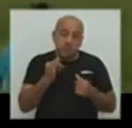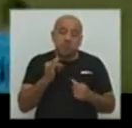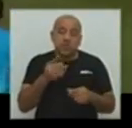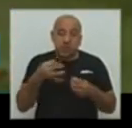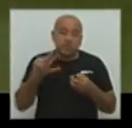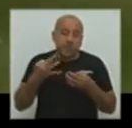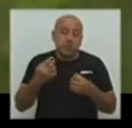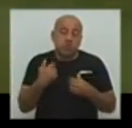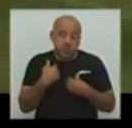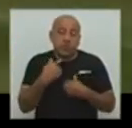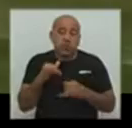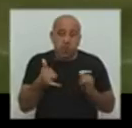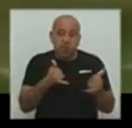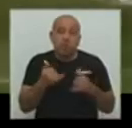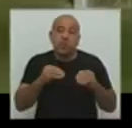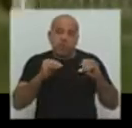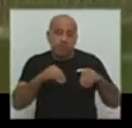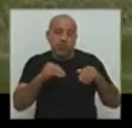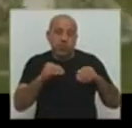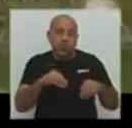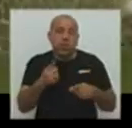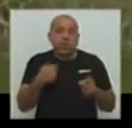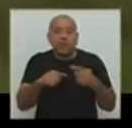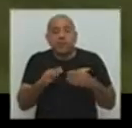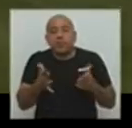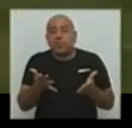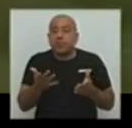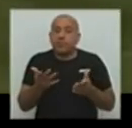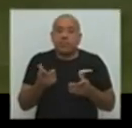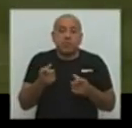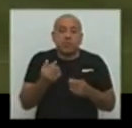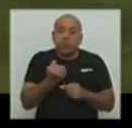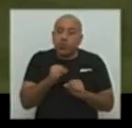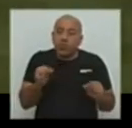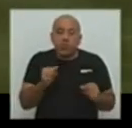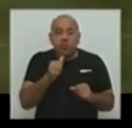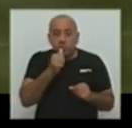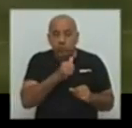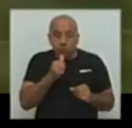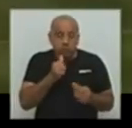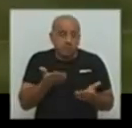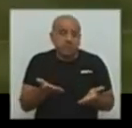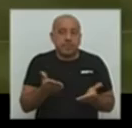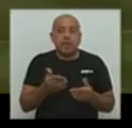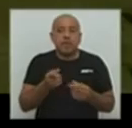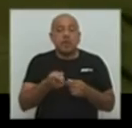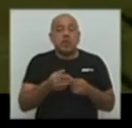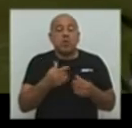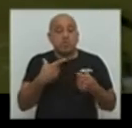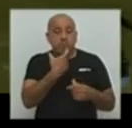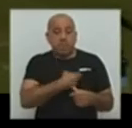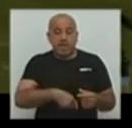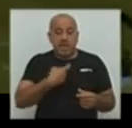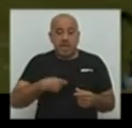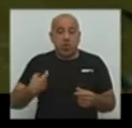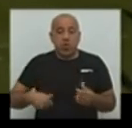afirmando constantemente que no podía conseguir el rendimiento del equipo de acuerdo a las figuras que peñarol tenía mi equipo pero que para jugar el